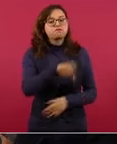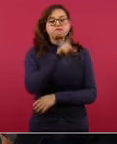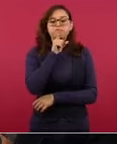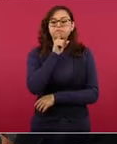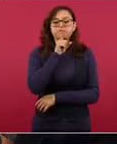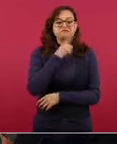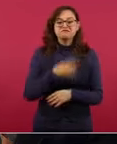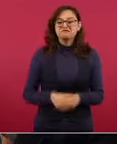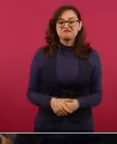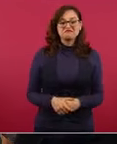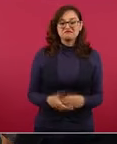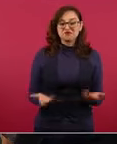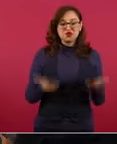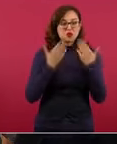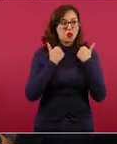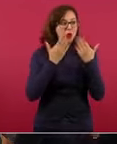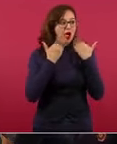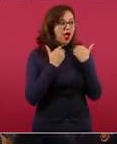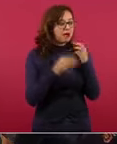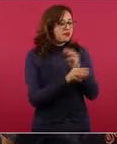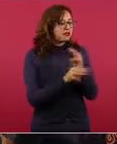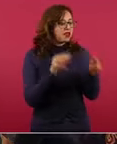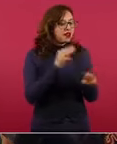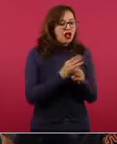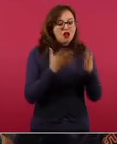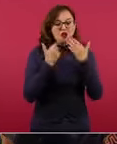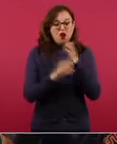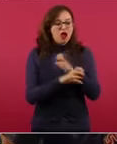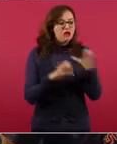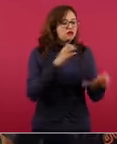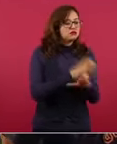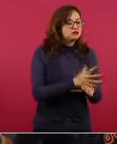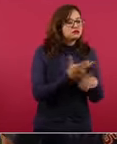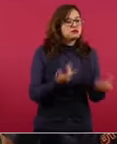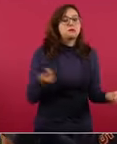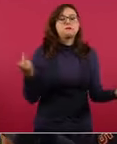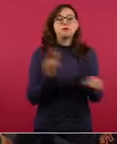puertos del pacífico con mercancía de chin